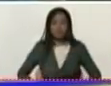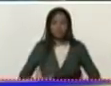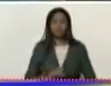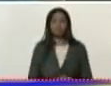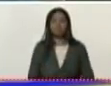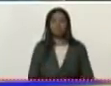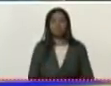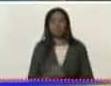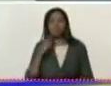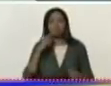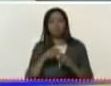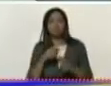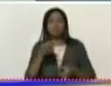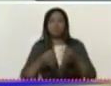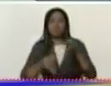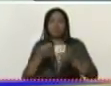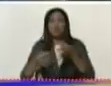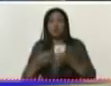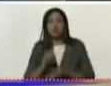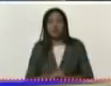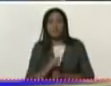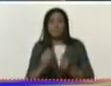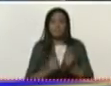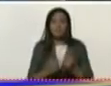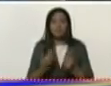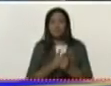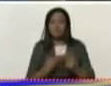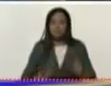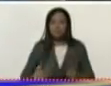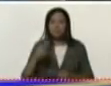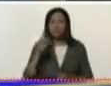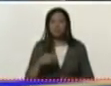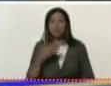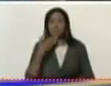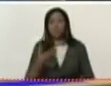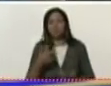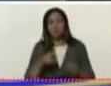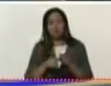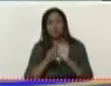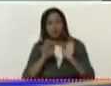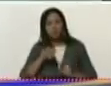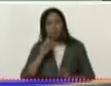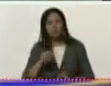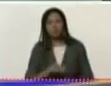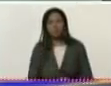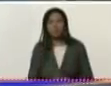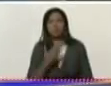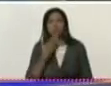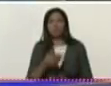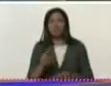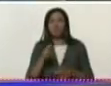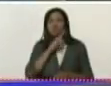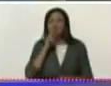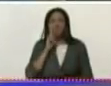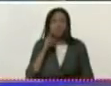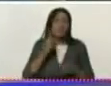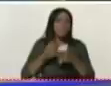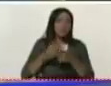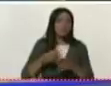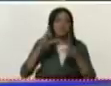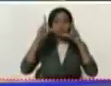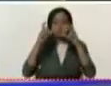oficial con la Fiscalía, señora vicepresidenta, se solicite con nombre, apellido,